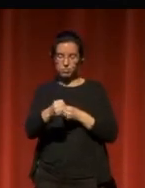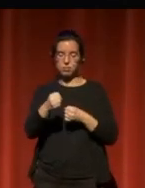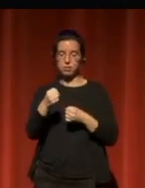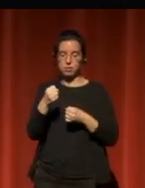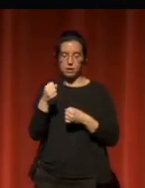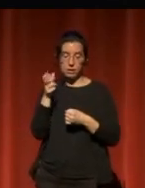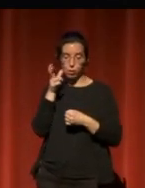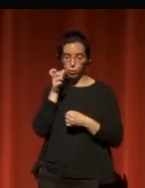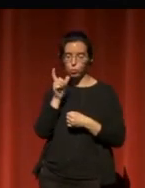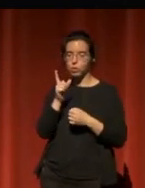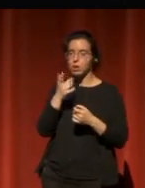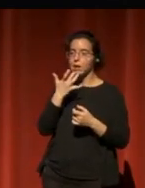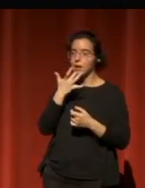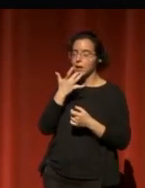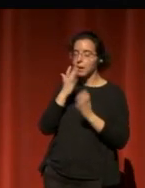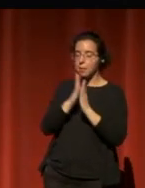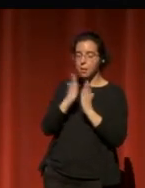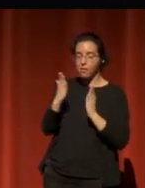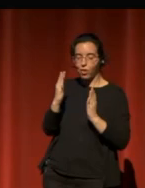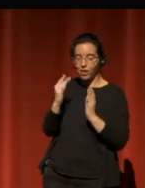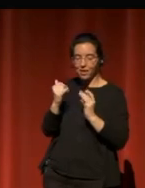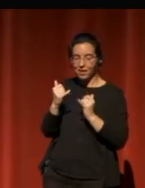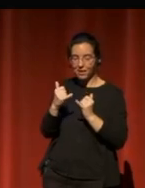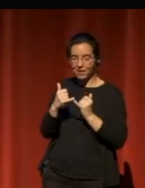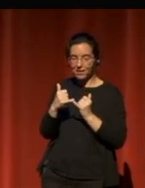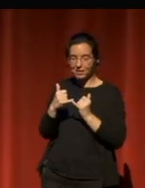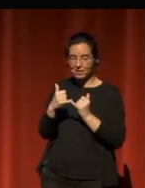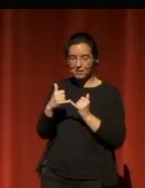según qué cosas en trinchera. Pero dicho esto,